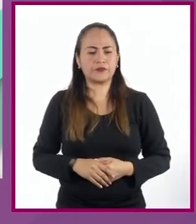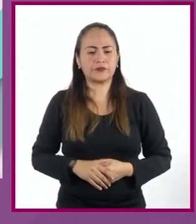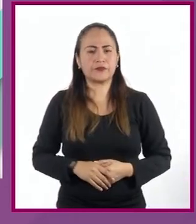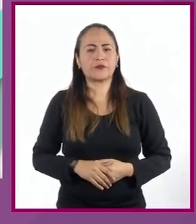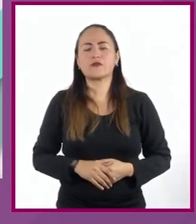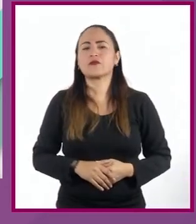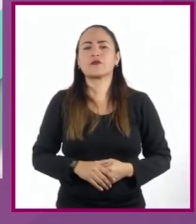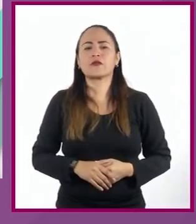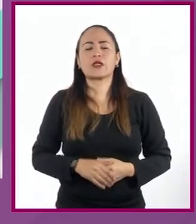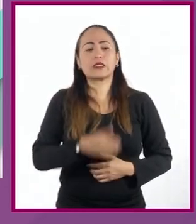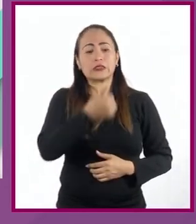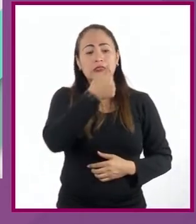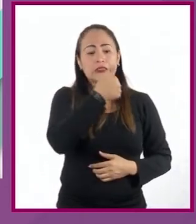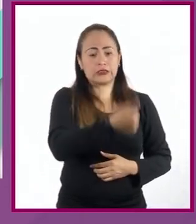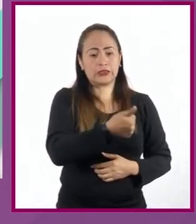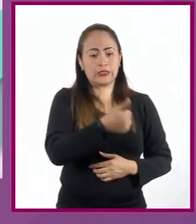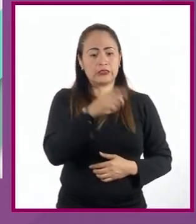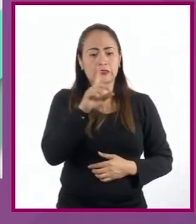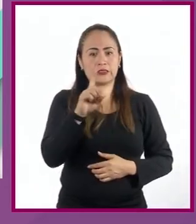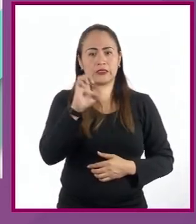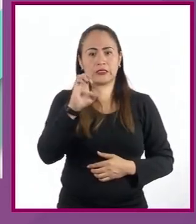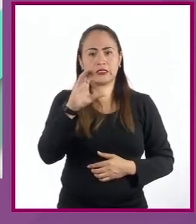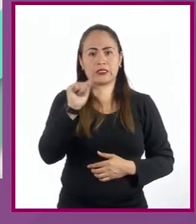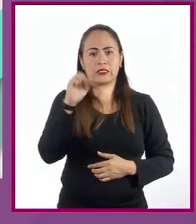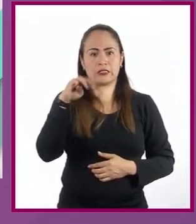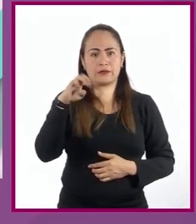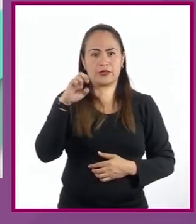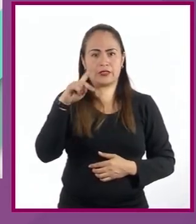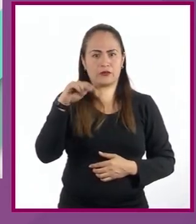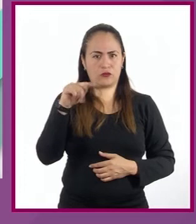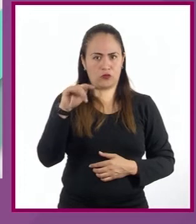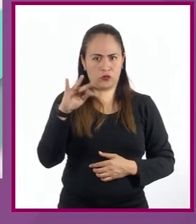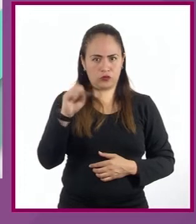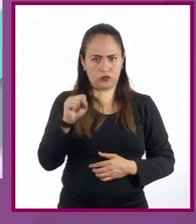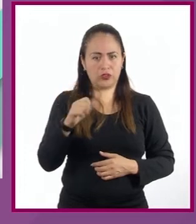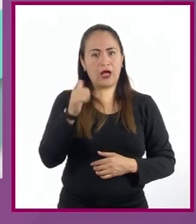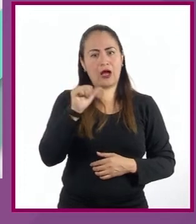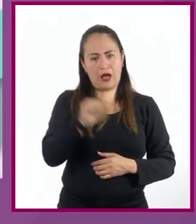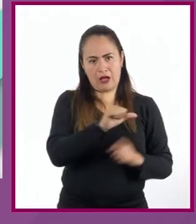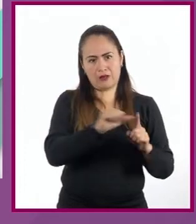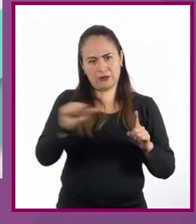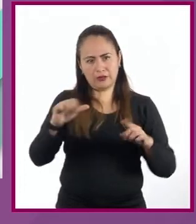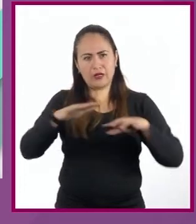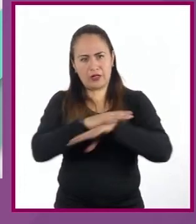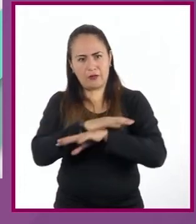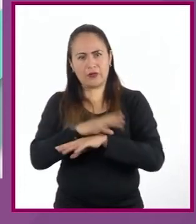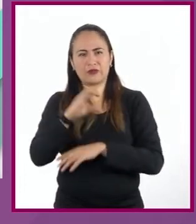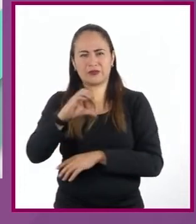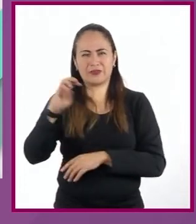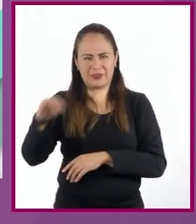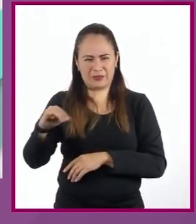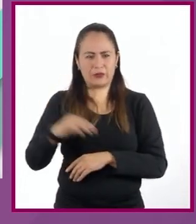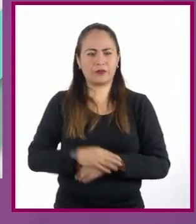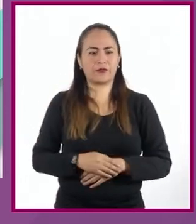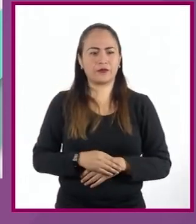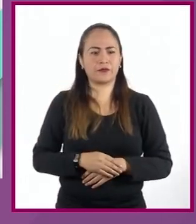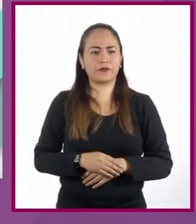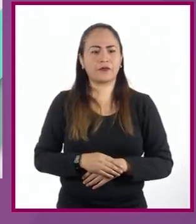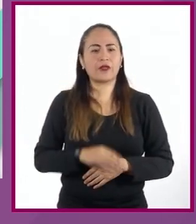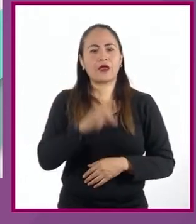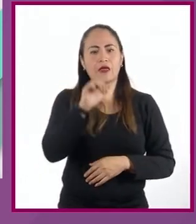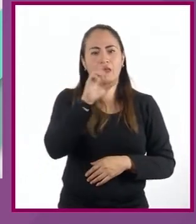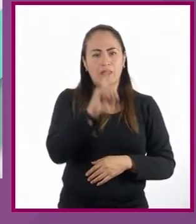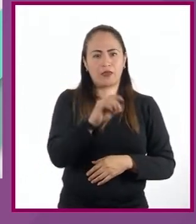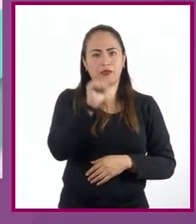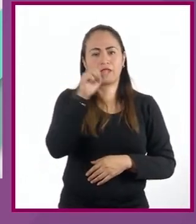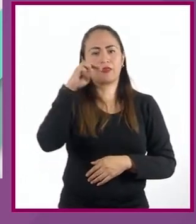equivalencia de 6 decámetros a centímetros. Un decámetro es equivalente a 10